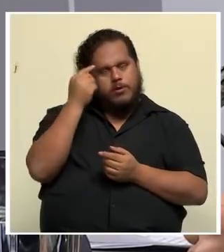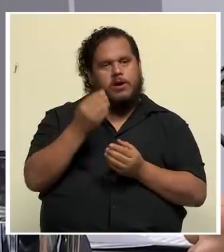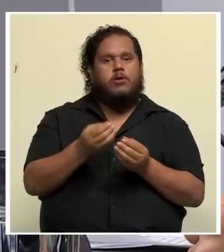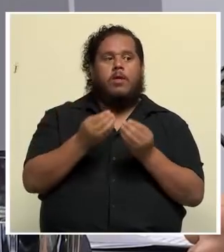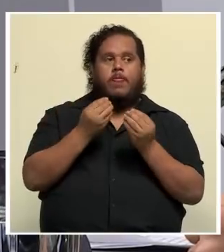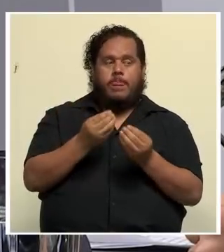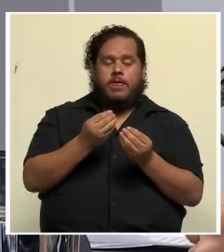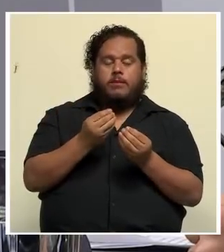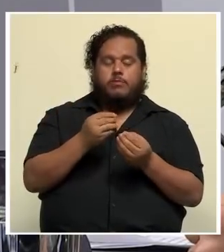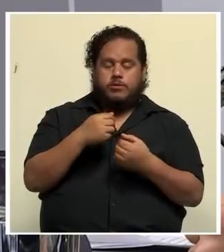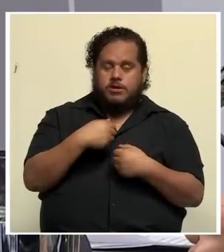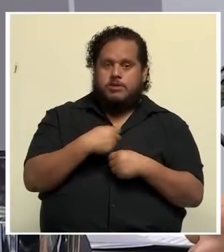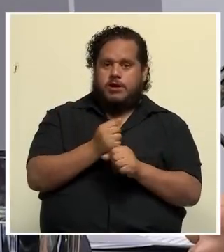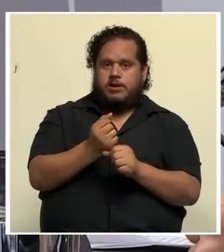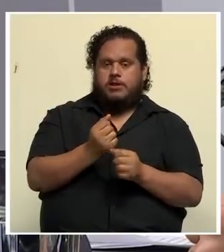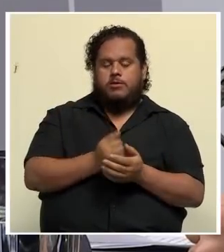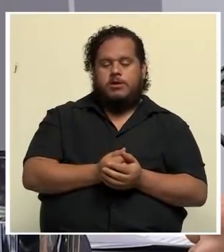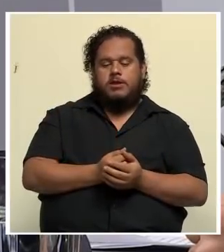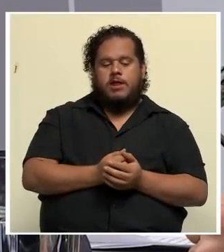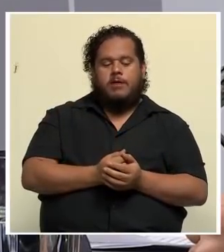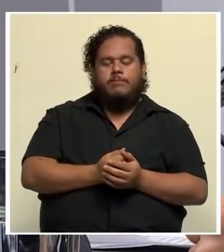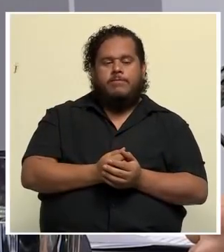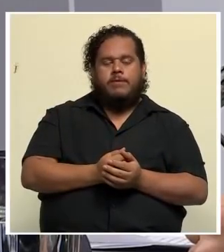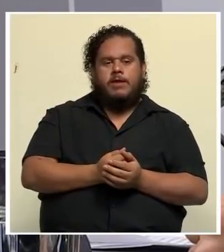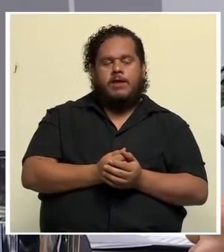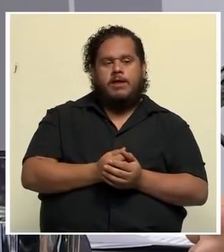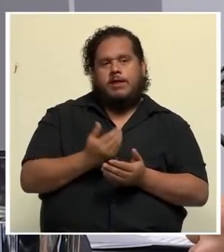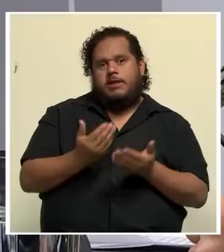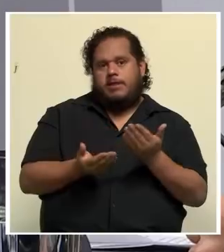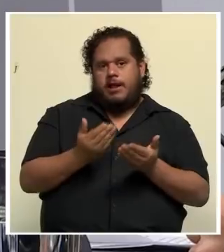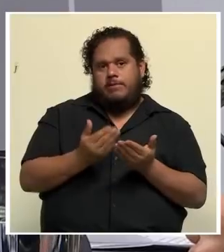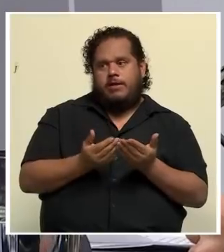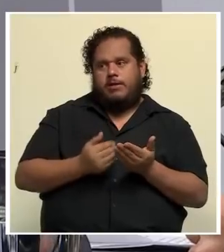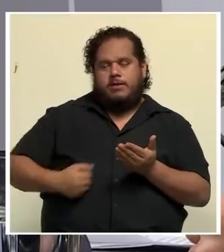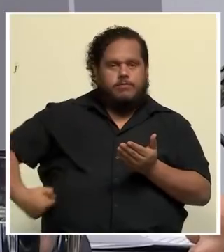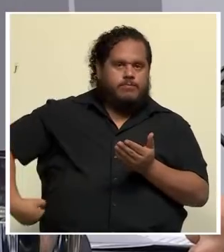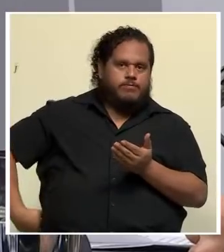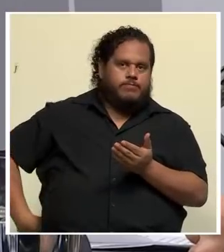muchas realizaciones. Quizá en la